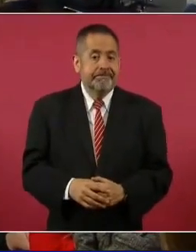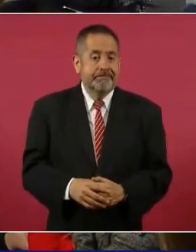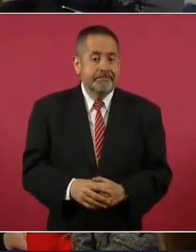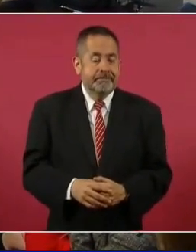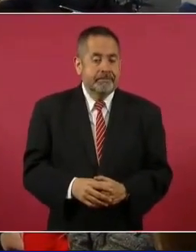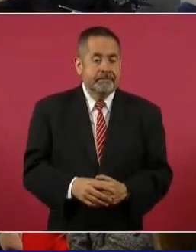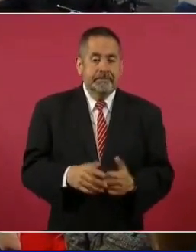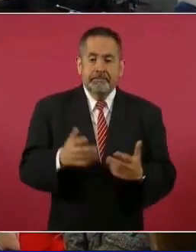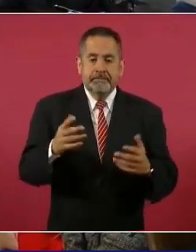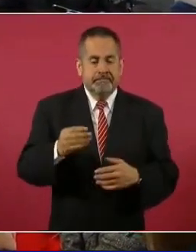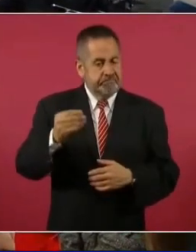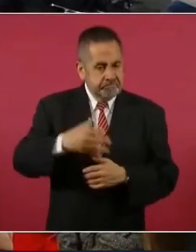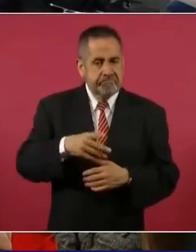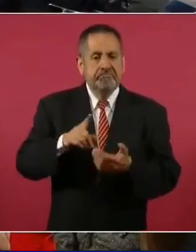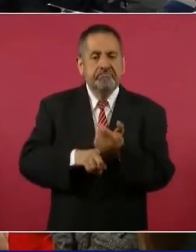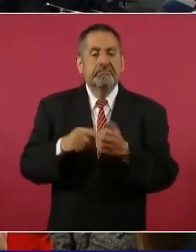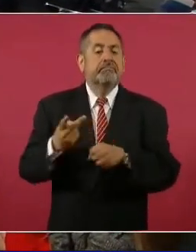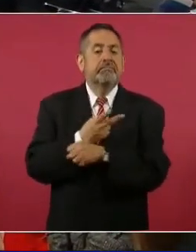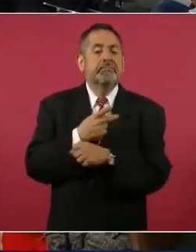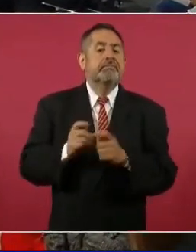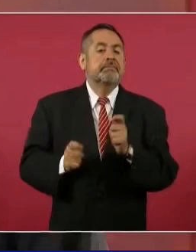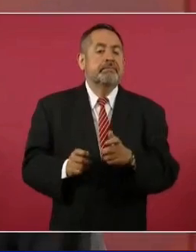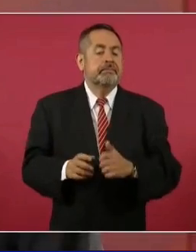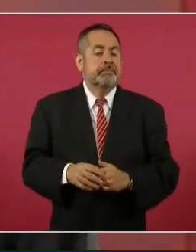Y sin embargo,